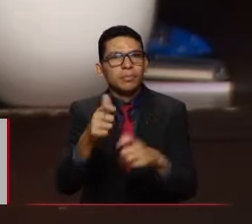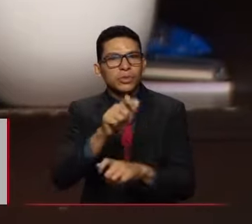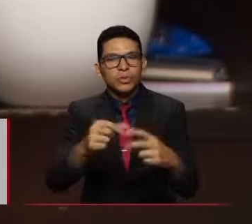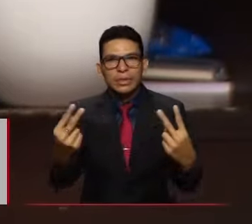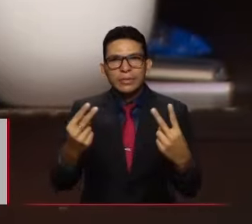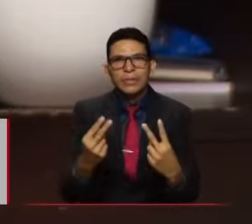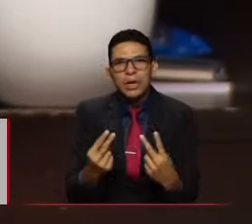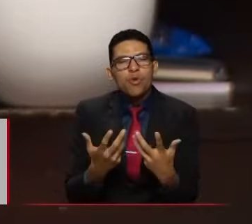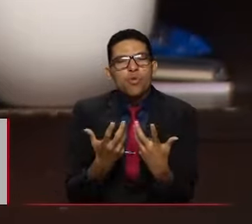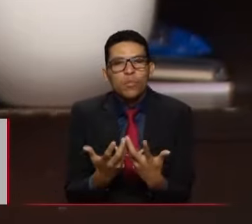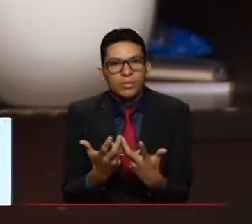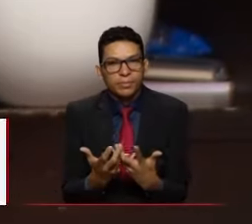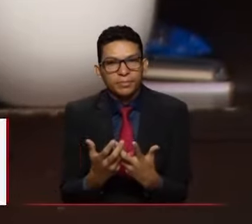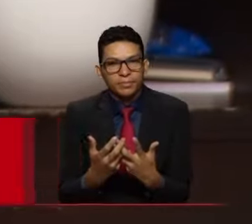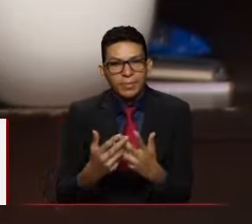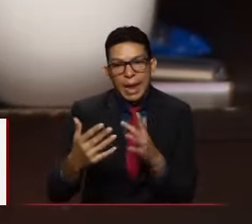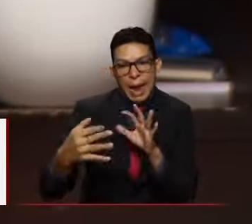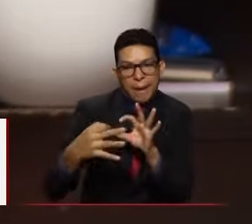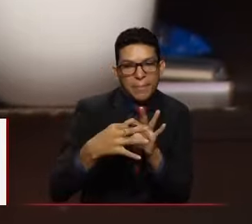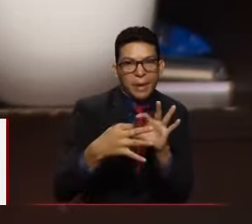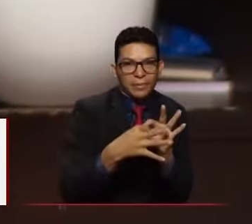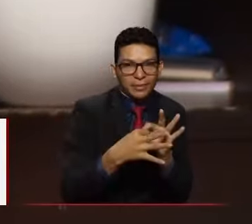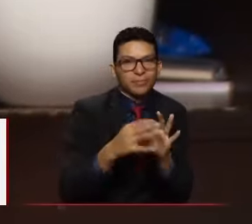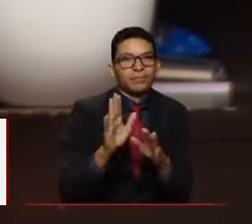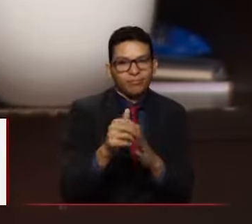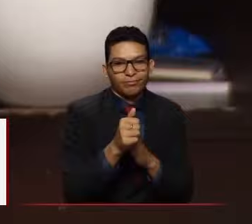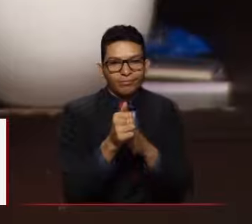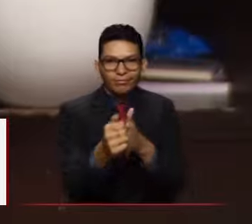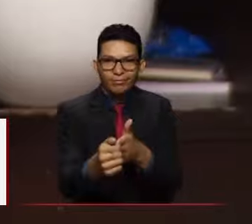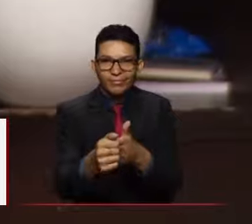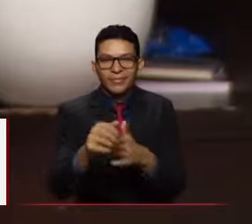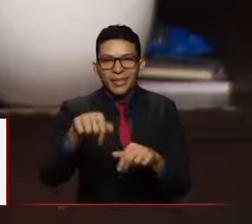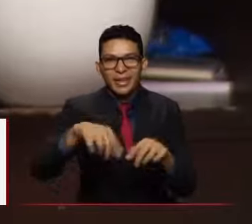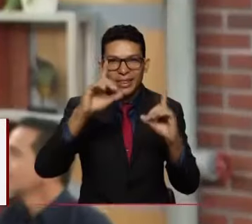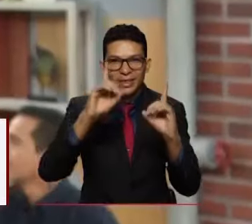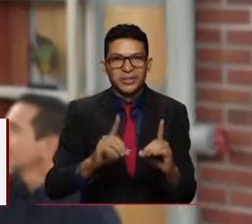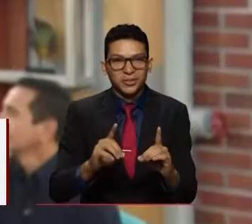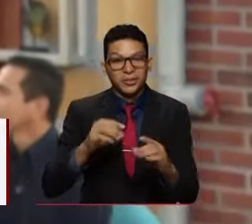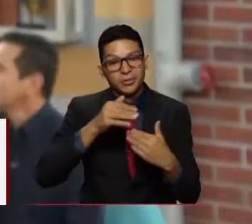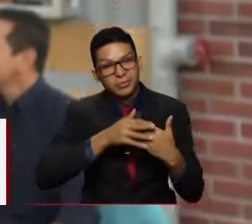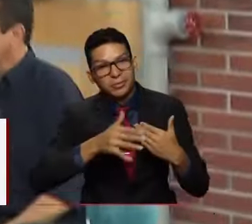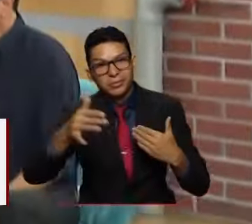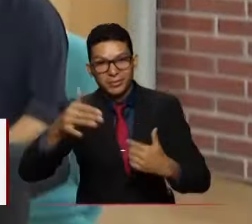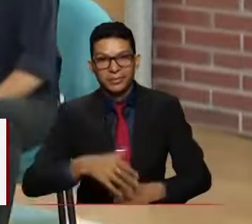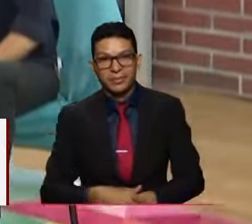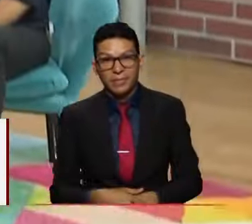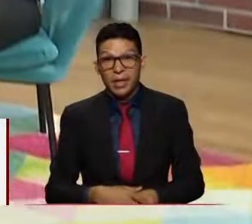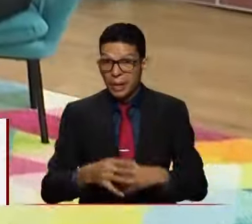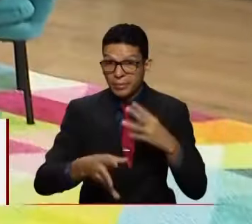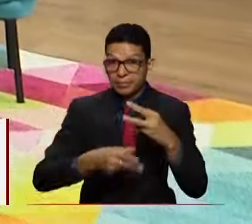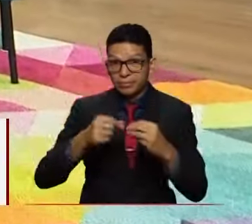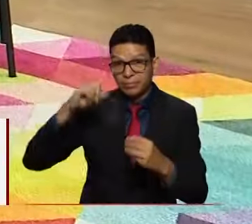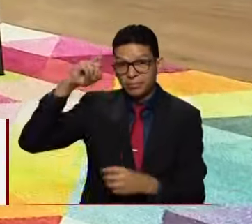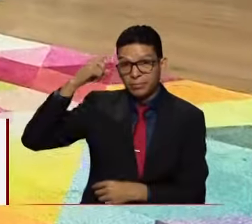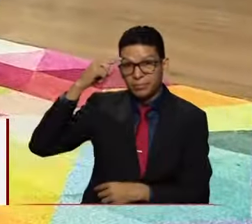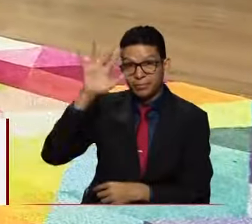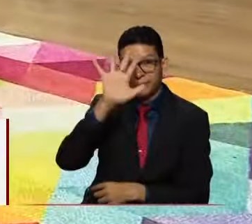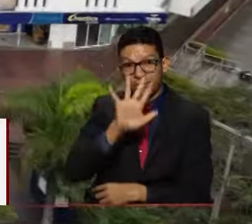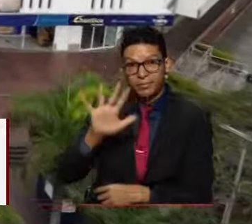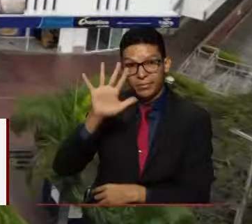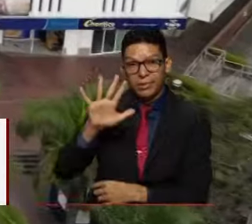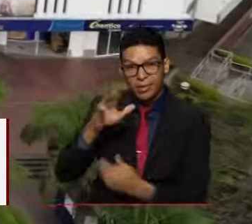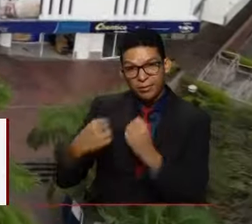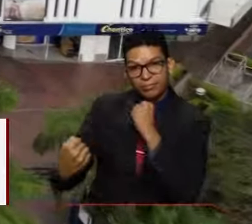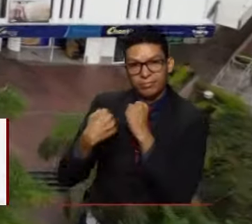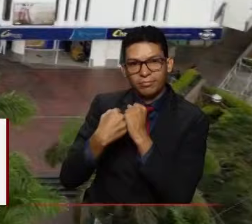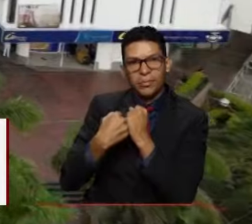tener, digamos, un faro que guíe las decisiones del canal en los próximos años. Además, con el apoyo del gobierno departamental, la